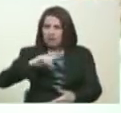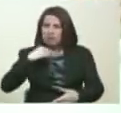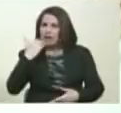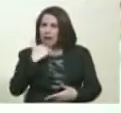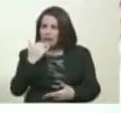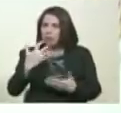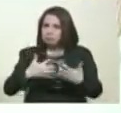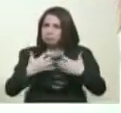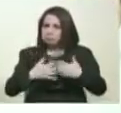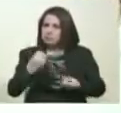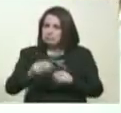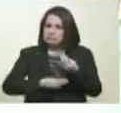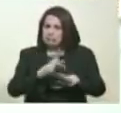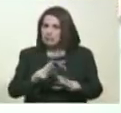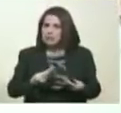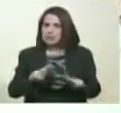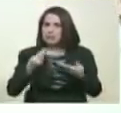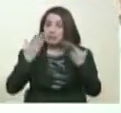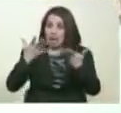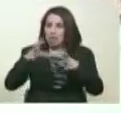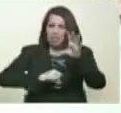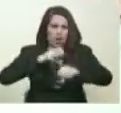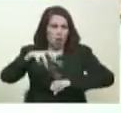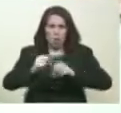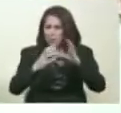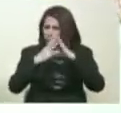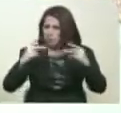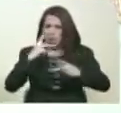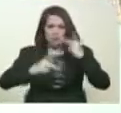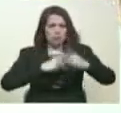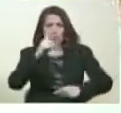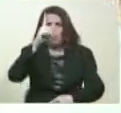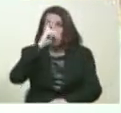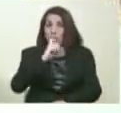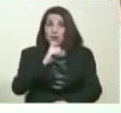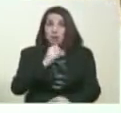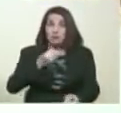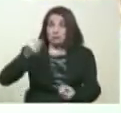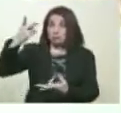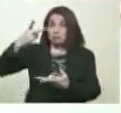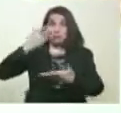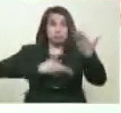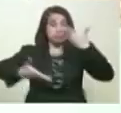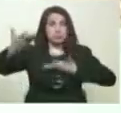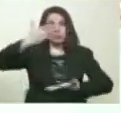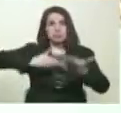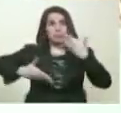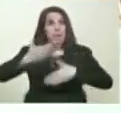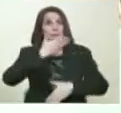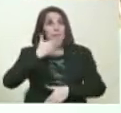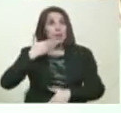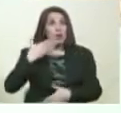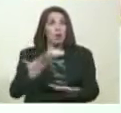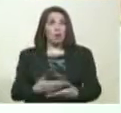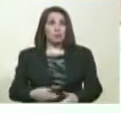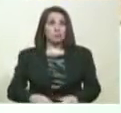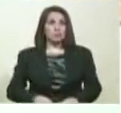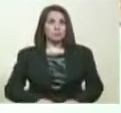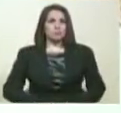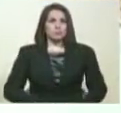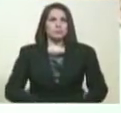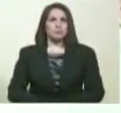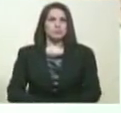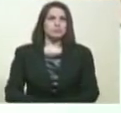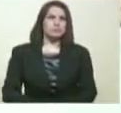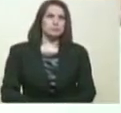capacidad, concreto el negocio. Te compro toda la producción durante un año y hago el contrato. No, y esto también puede ser. Claro. Para garantizar las materias primas,